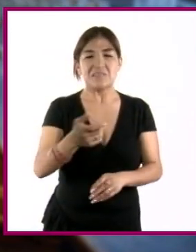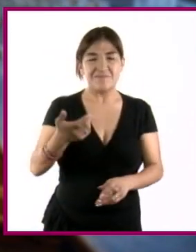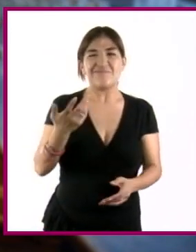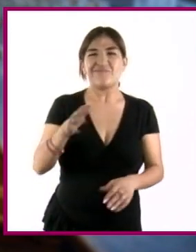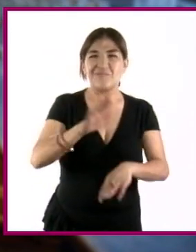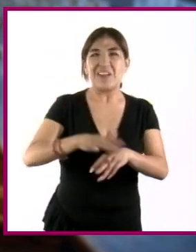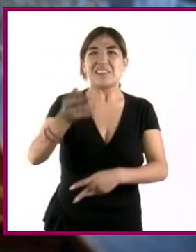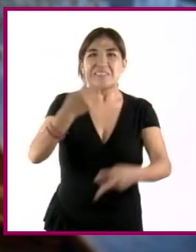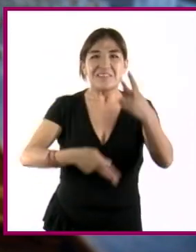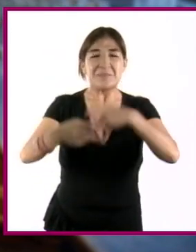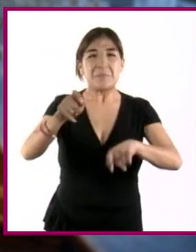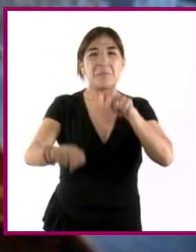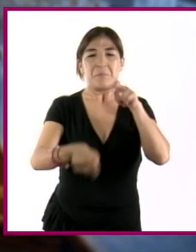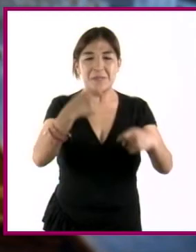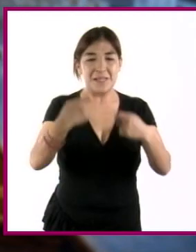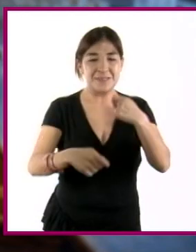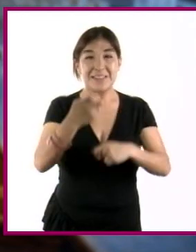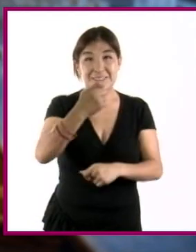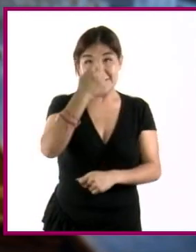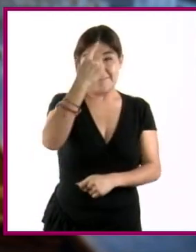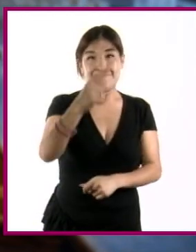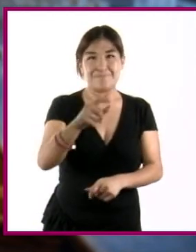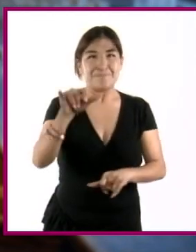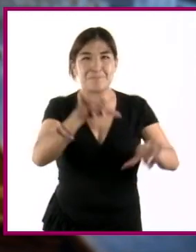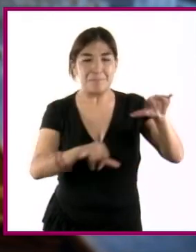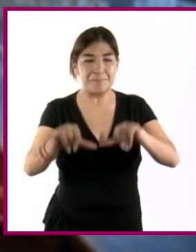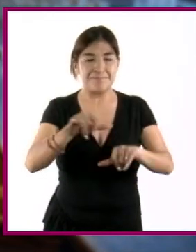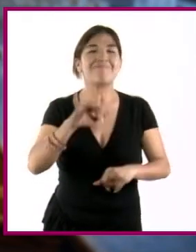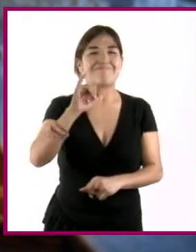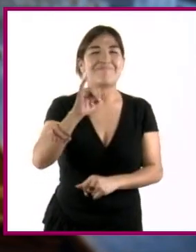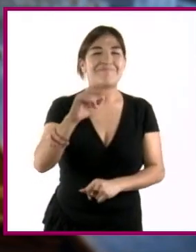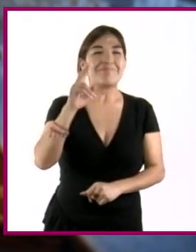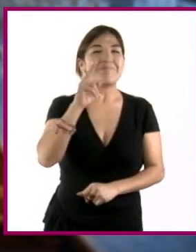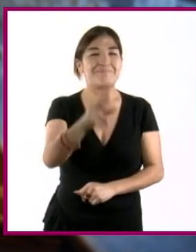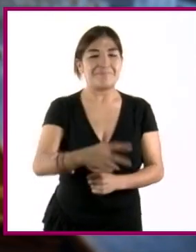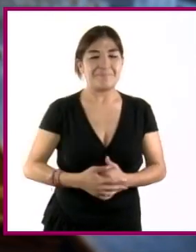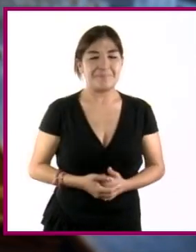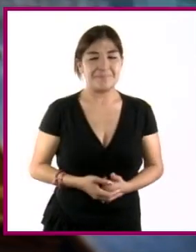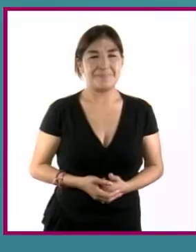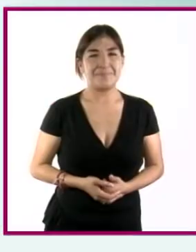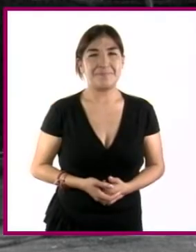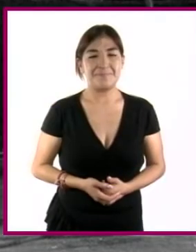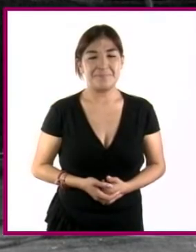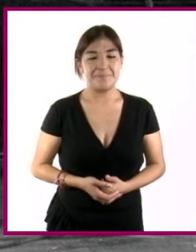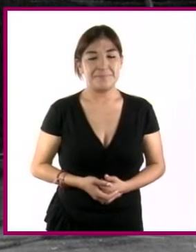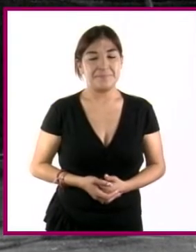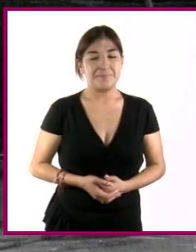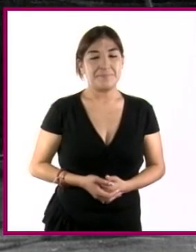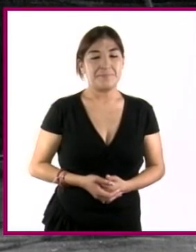baquelita? Me parece una excelente idea. Vamos.